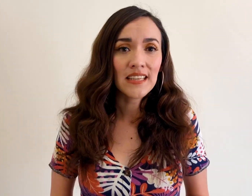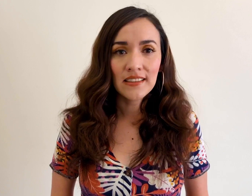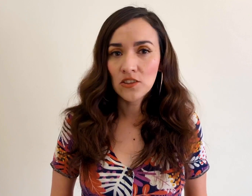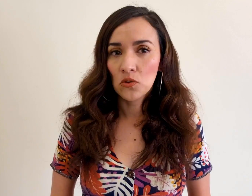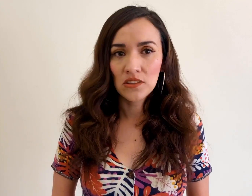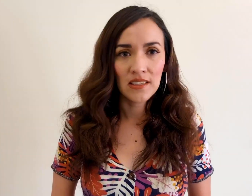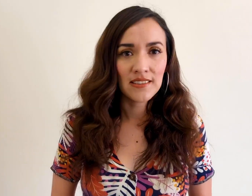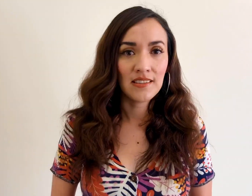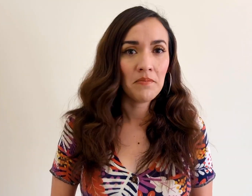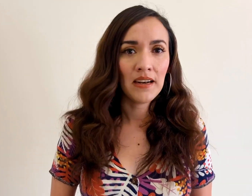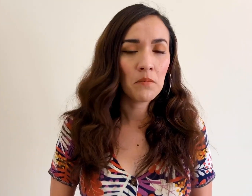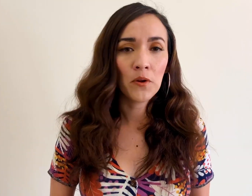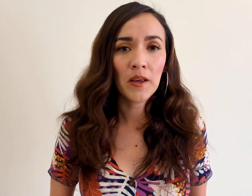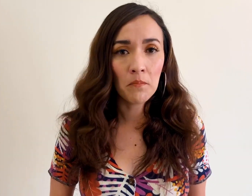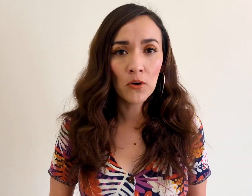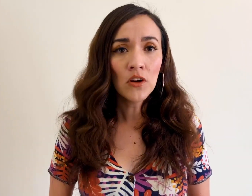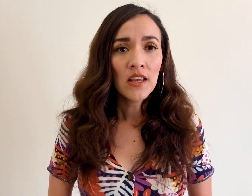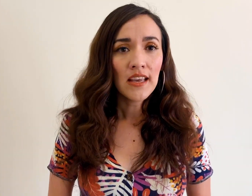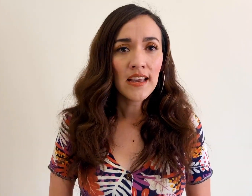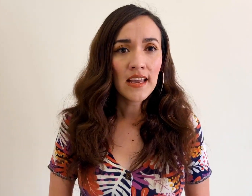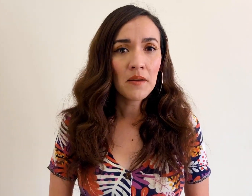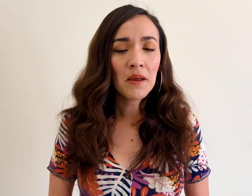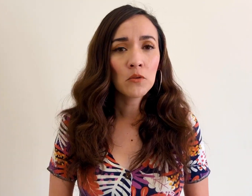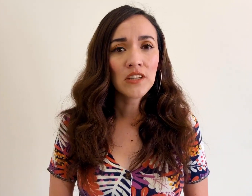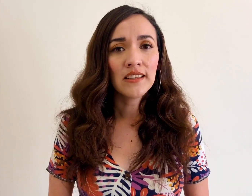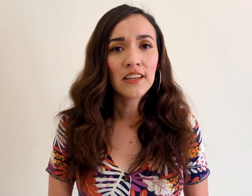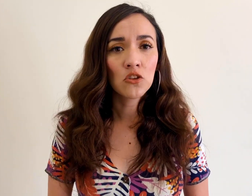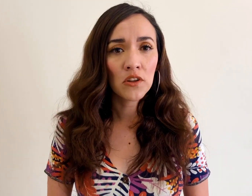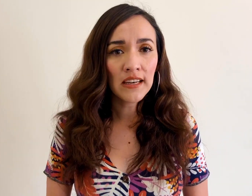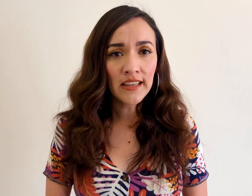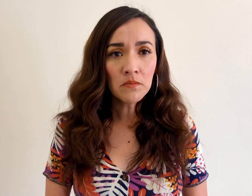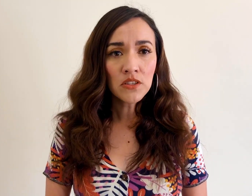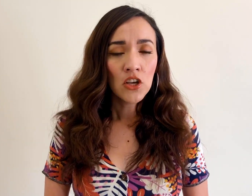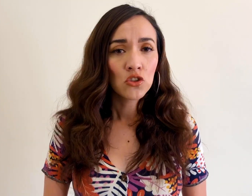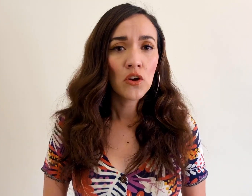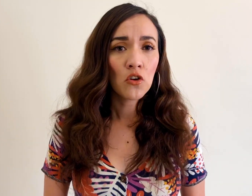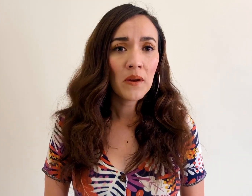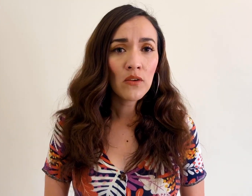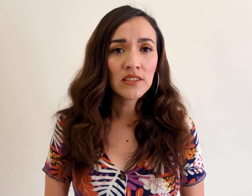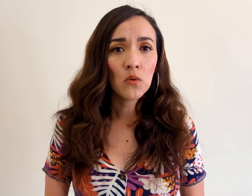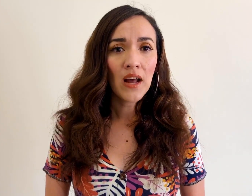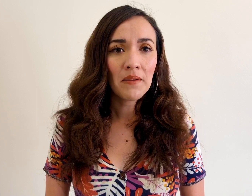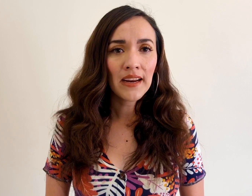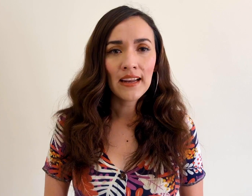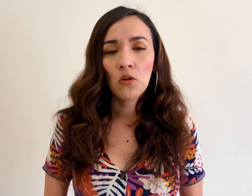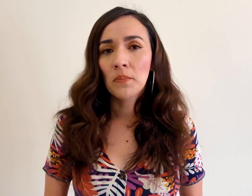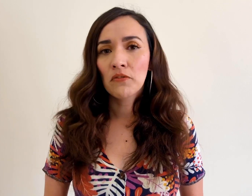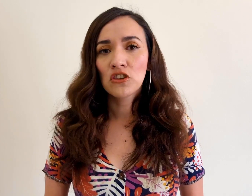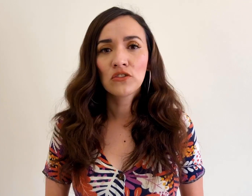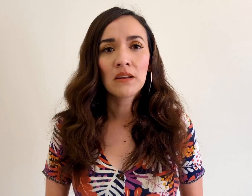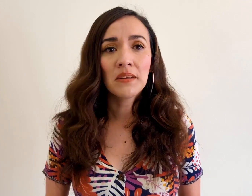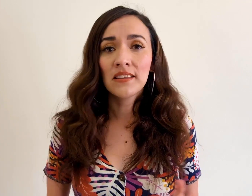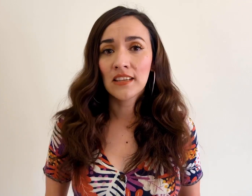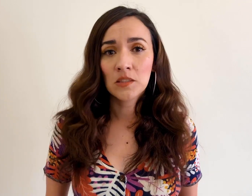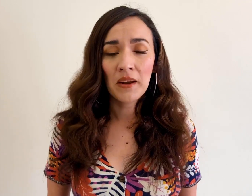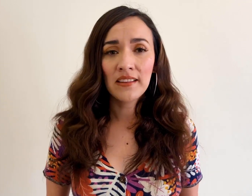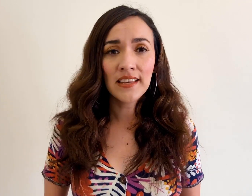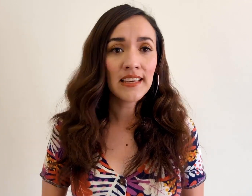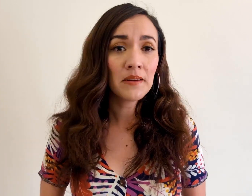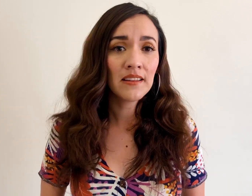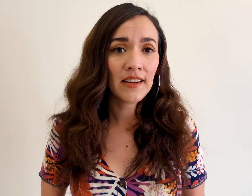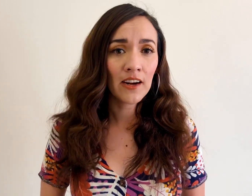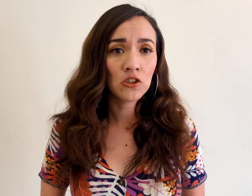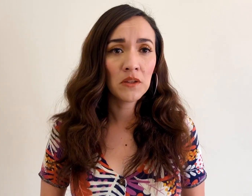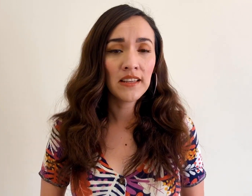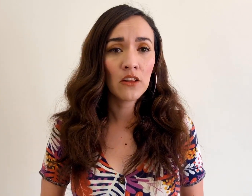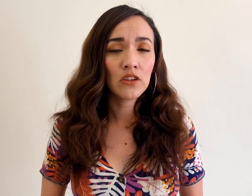sucedido bastantes cosas en esta semana. Por ejemplo, vemos que el director del IMSS, Zoe Robledo, aseguraba que la compra fue totalmente transparente